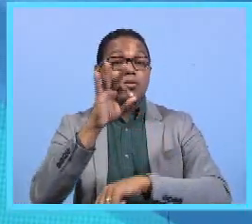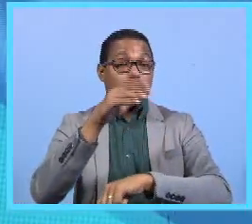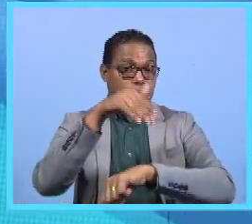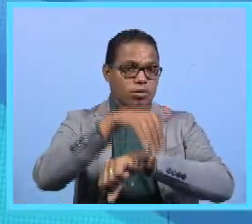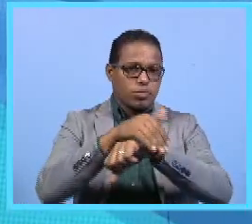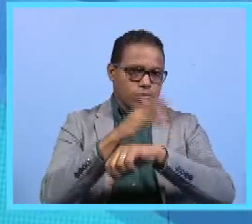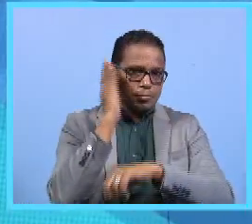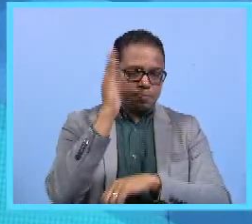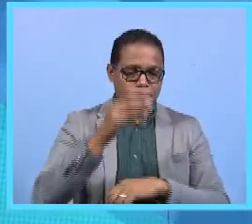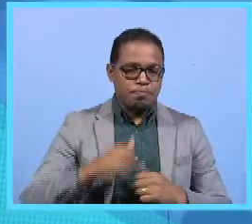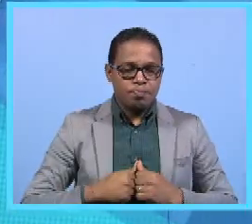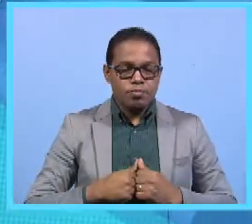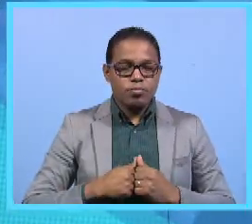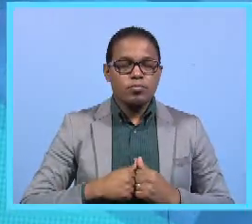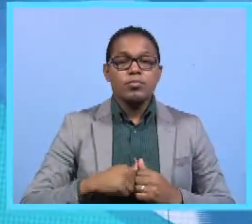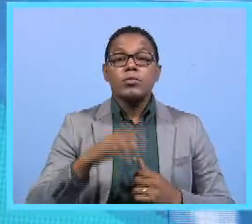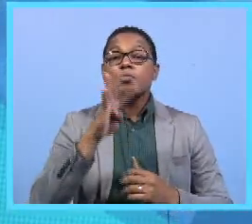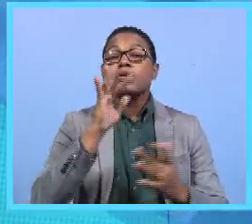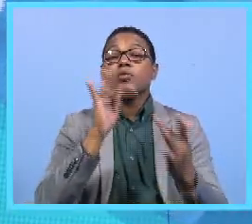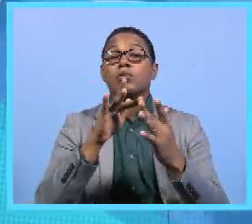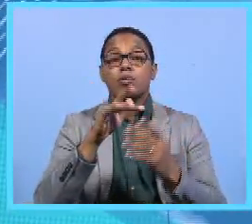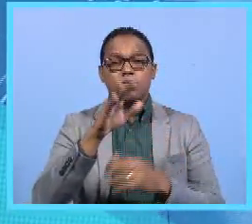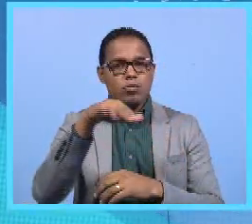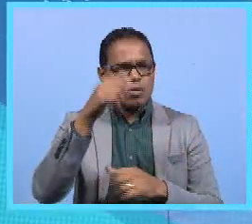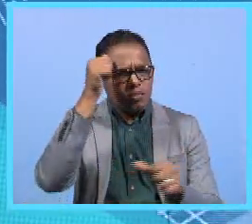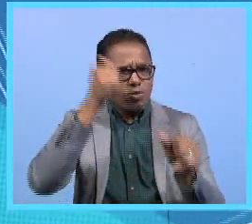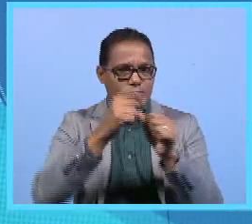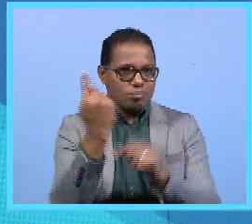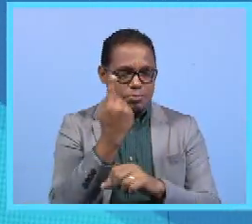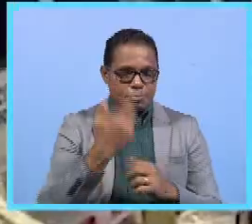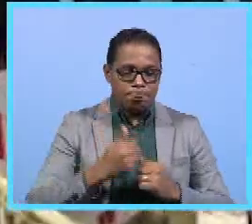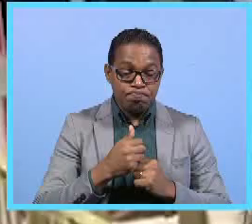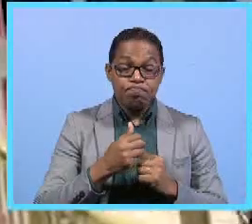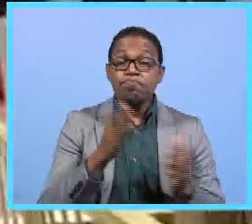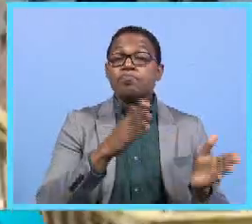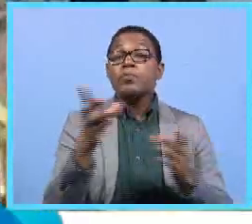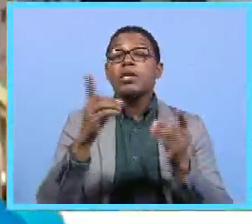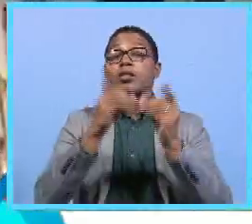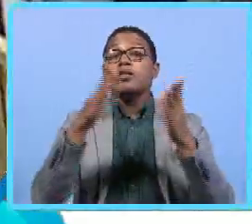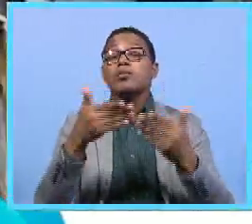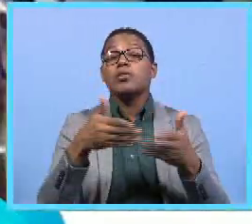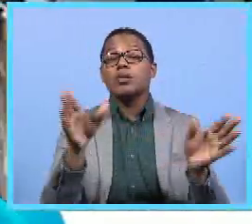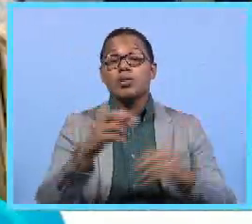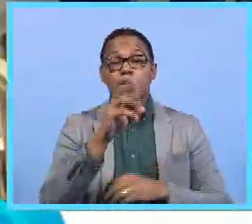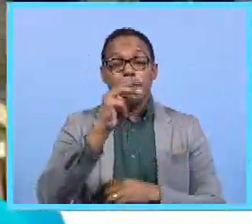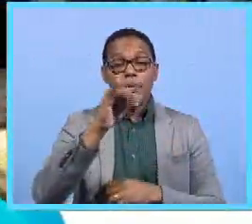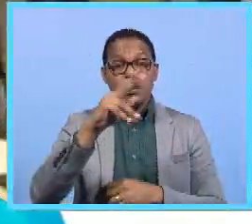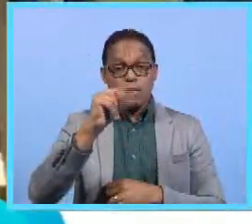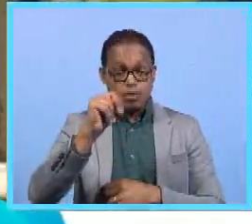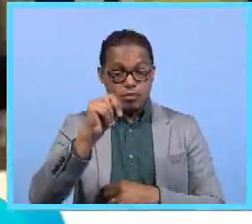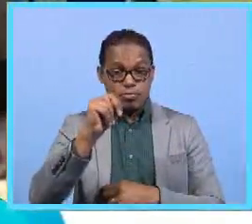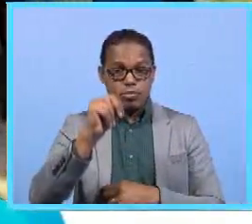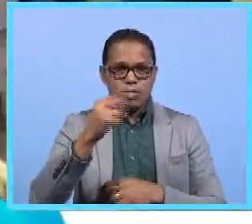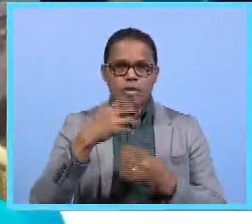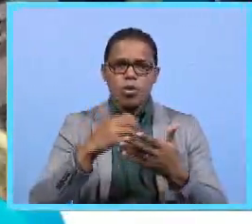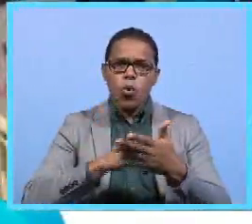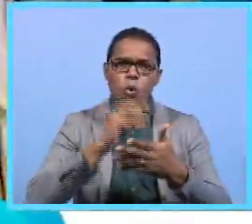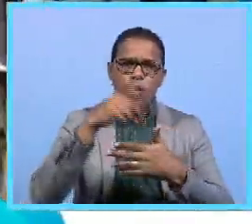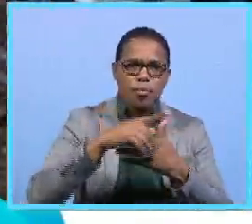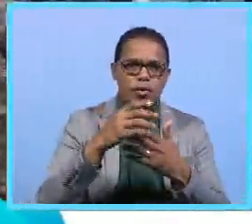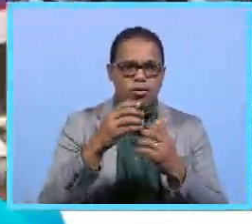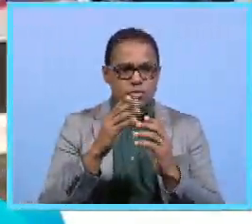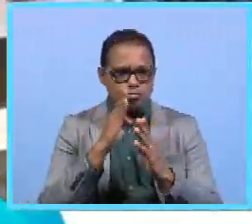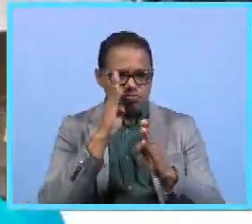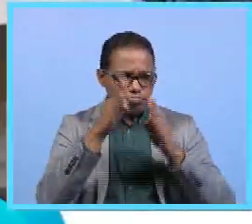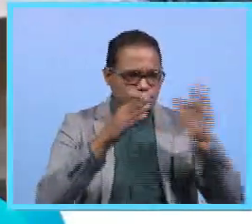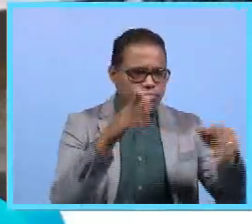de la noche. El 4 conecta, ¿eh? No se olvide de eso. La Dirección General de Migración informó que a través de los operativos de interdicción que se